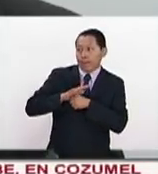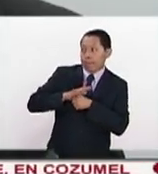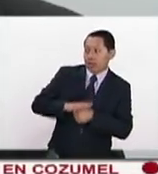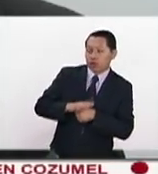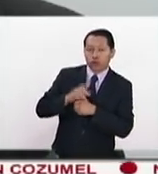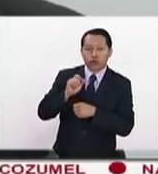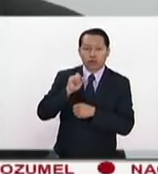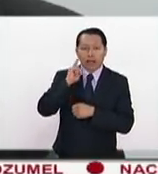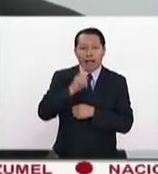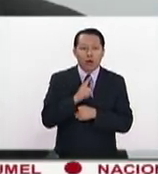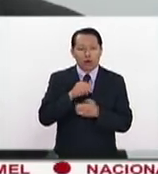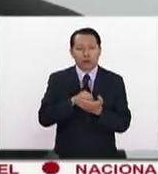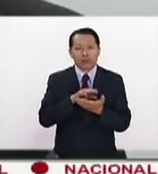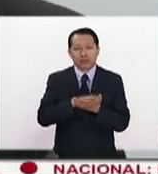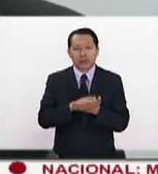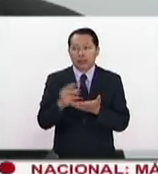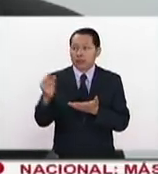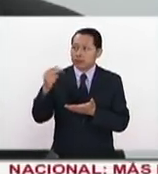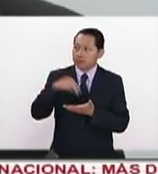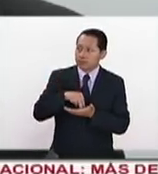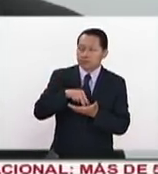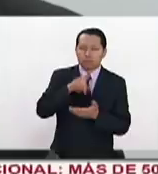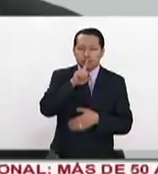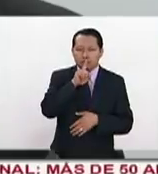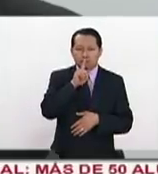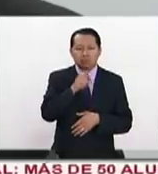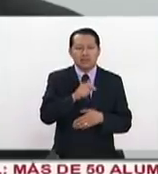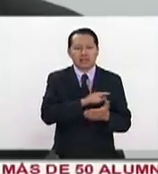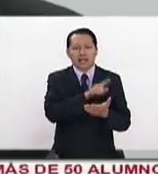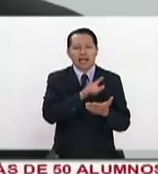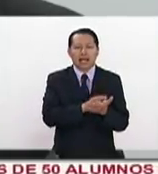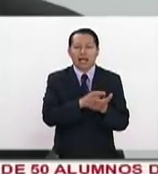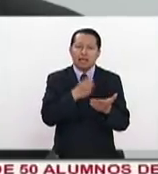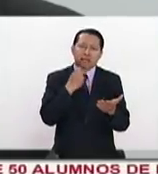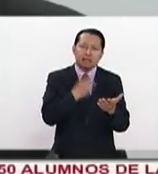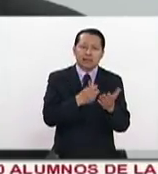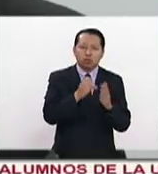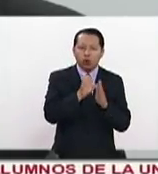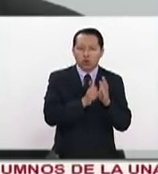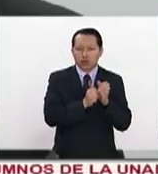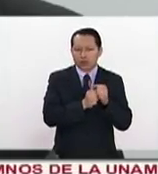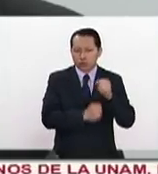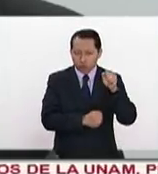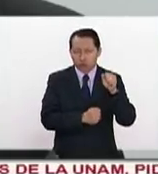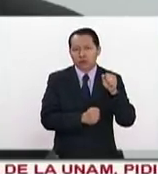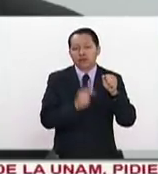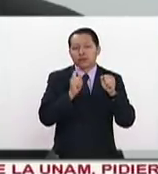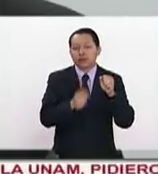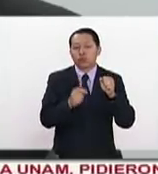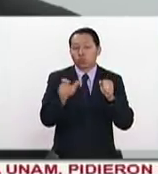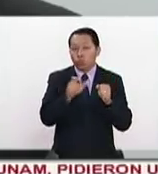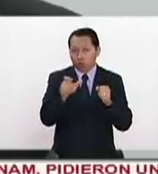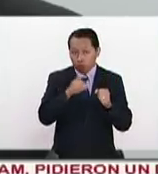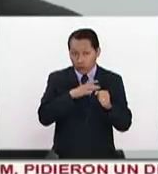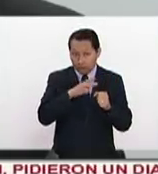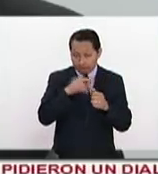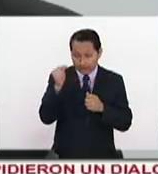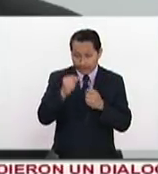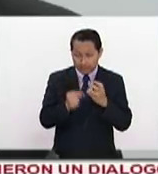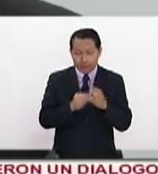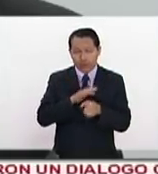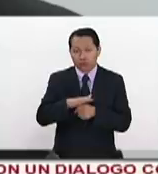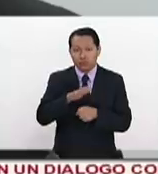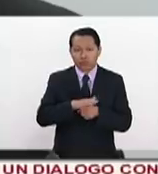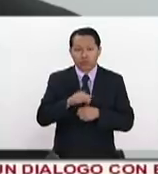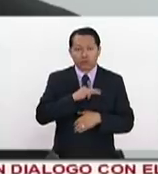citar a una u otra persona. ¿Sí? Vamos a hacerlo conforme a la ley, conforme a la Constitución, y en el momento que se tengan los elementos suficientes